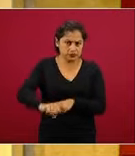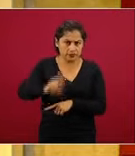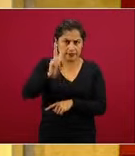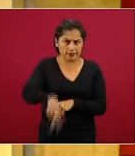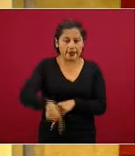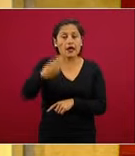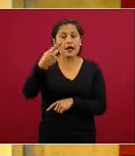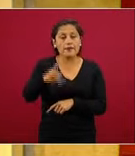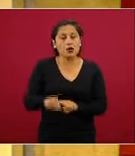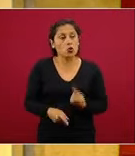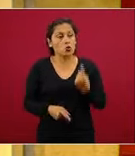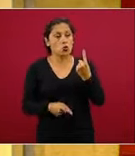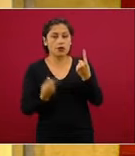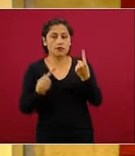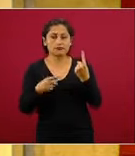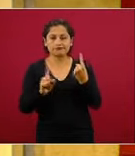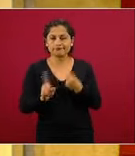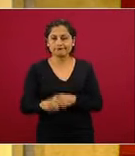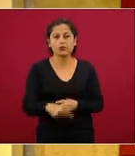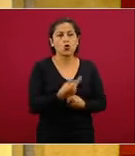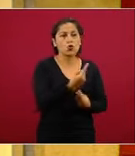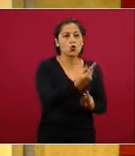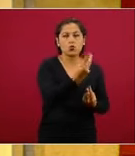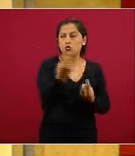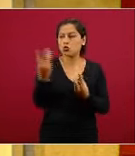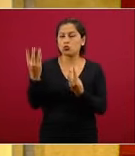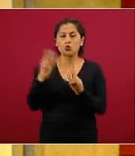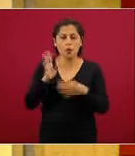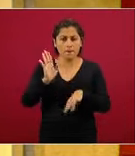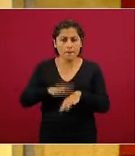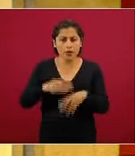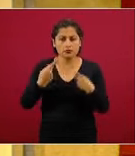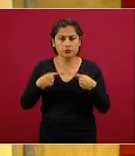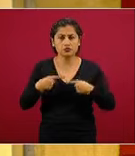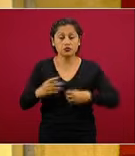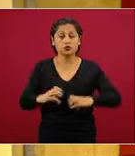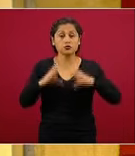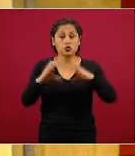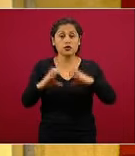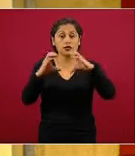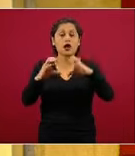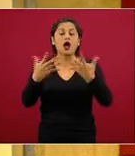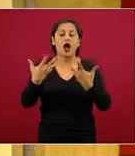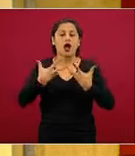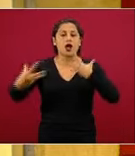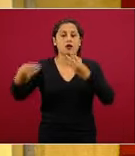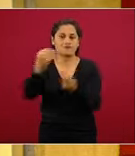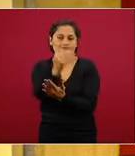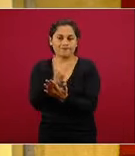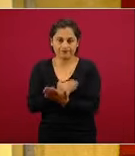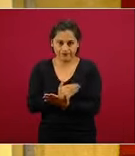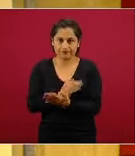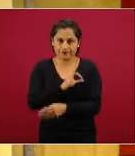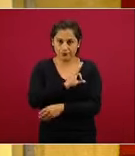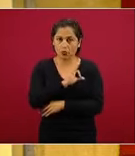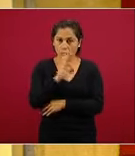personas lo hacen, puede tener un impacto muy positivo para reducir el número de contagios y